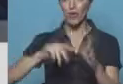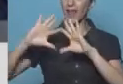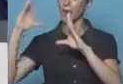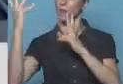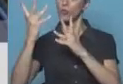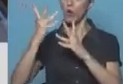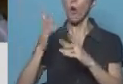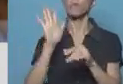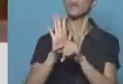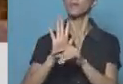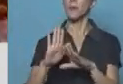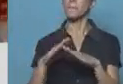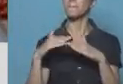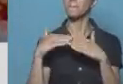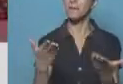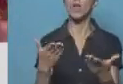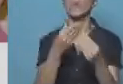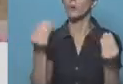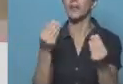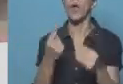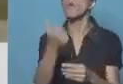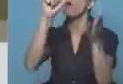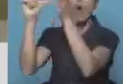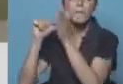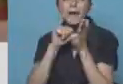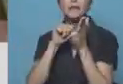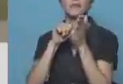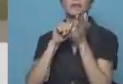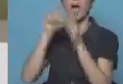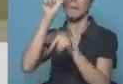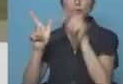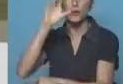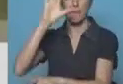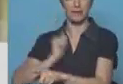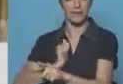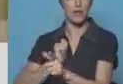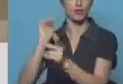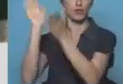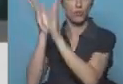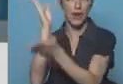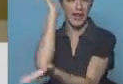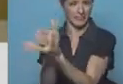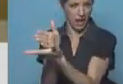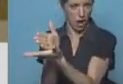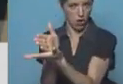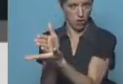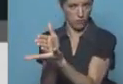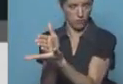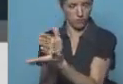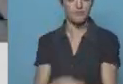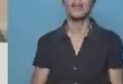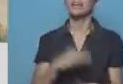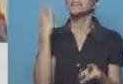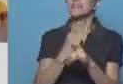pocos los países que han juzgado sus propias dictaduras y sus propios genocidios. Siempre han sido tribunales y sus propios genocidios, siempre han